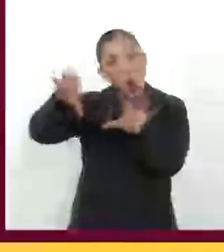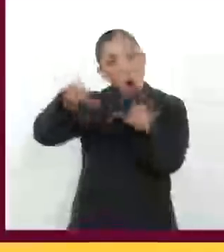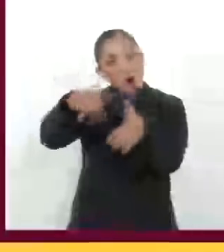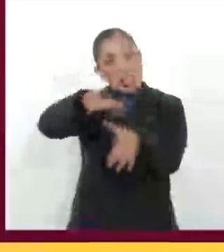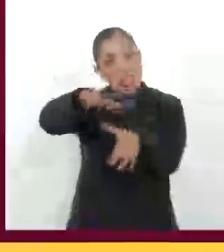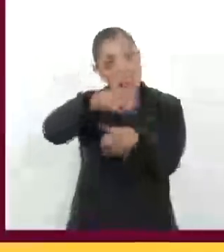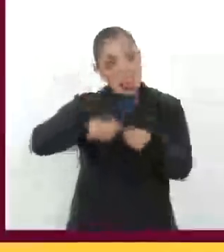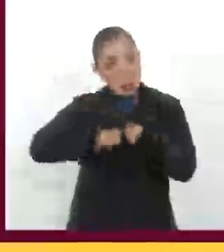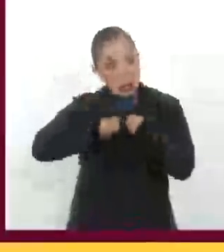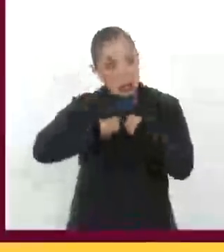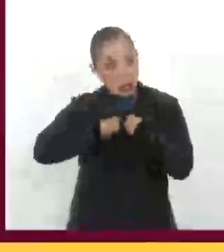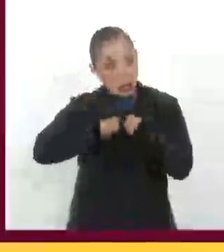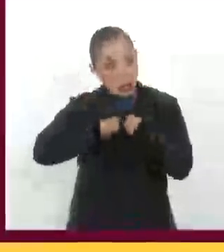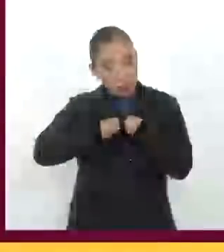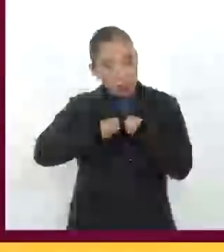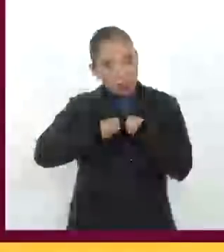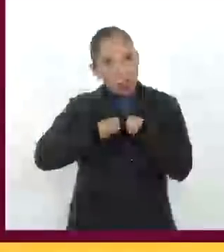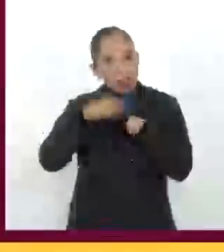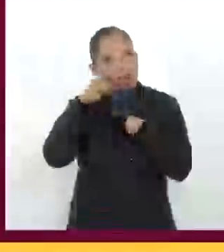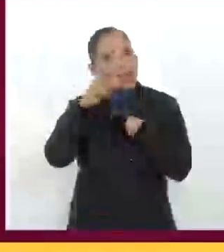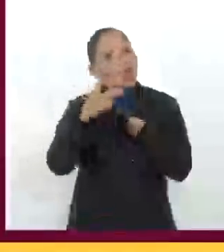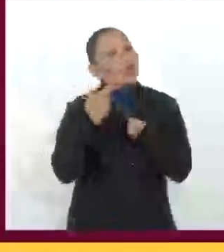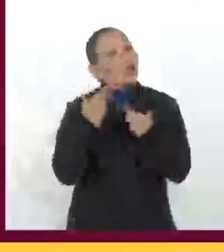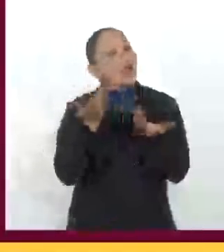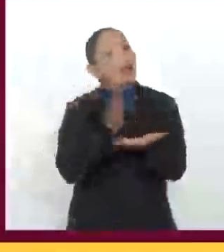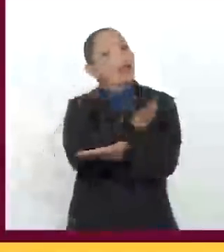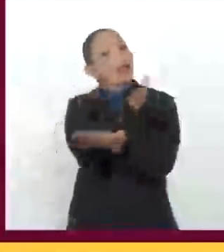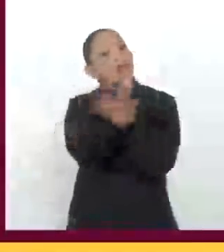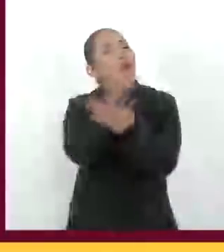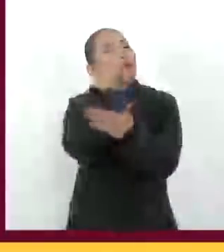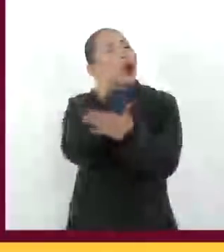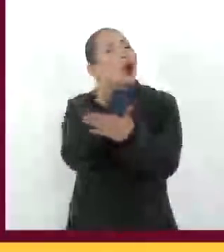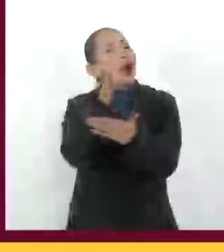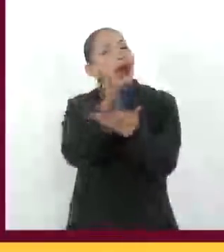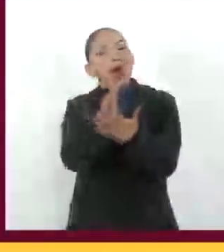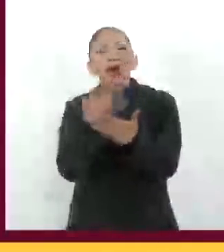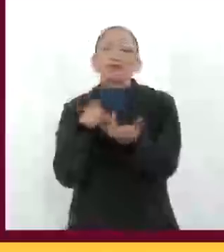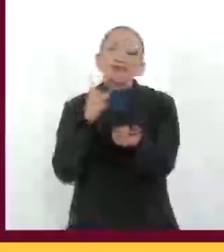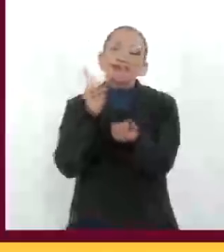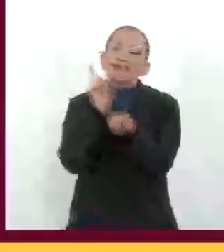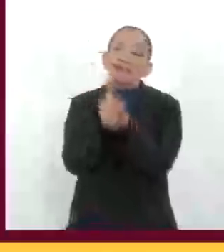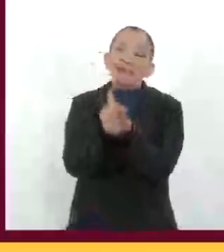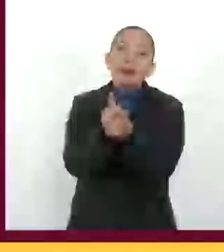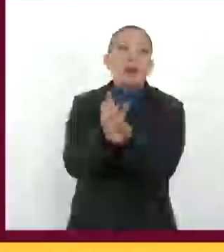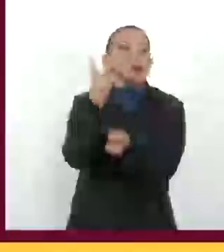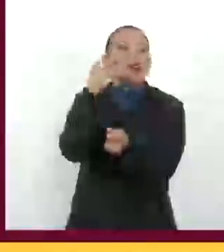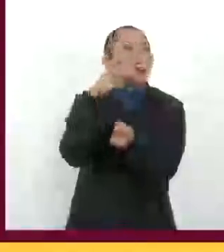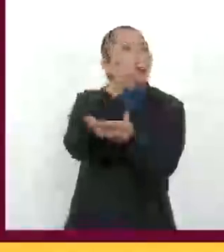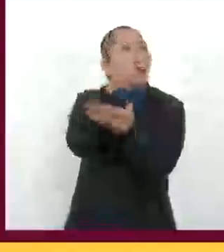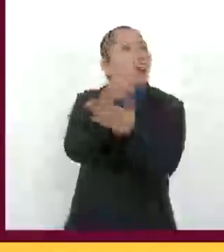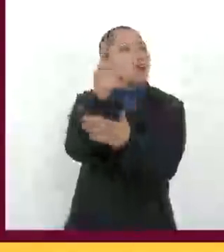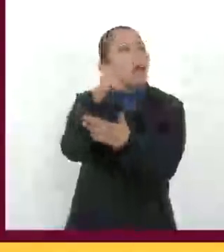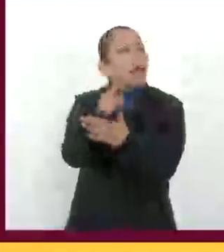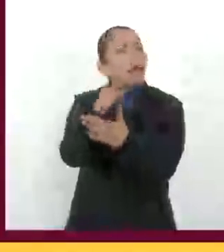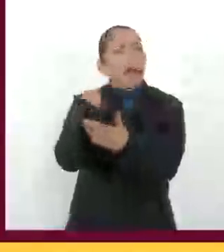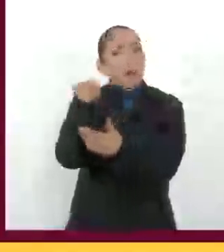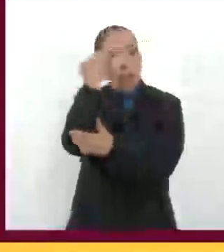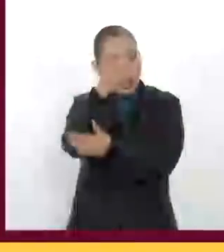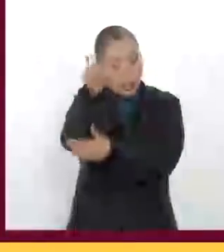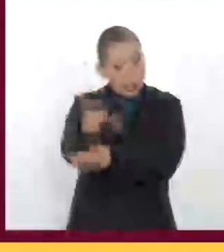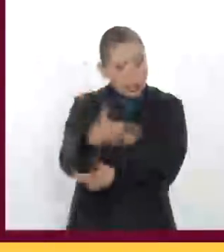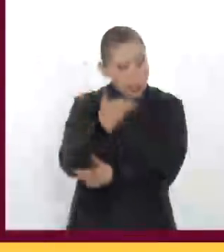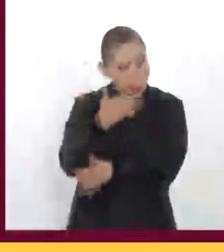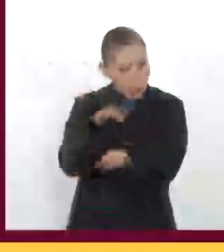de la comunidad donde viven. Relaten qué asunto los llevó a acudir con esa funcionaria o ese funcionario